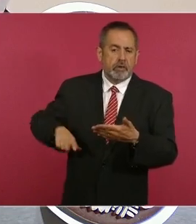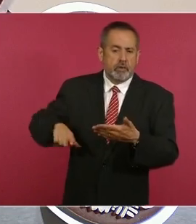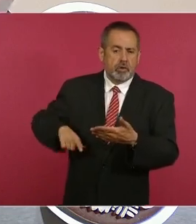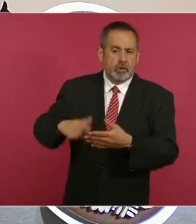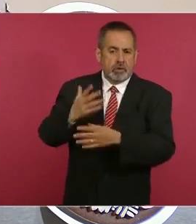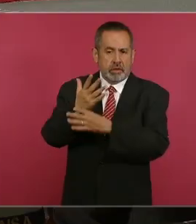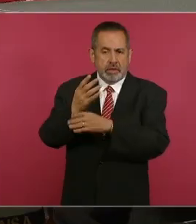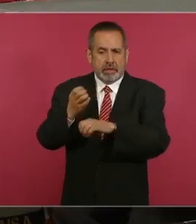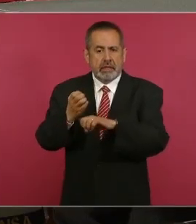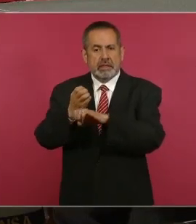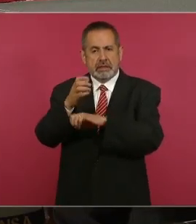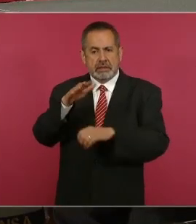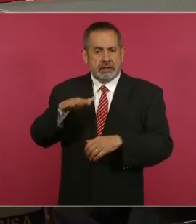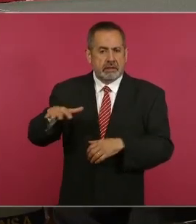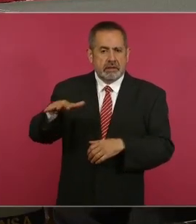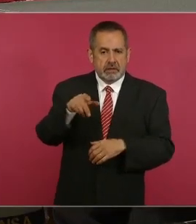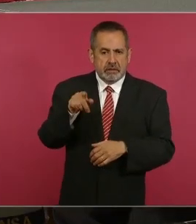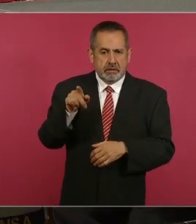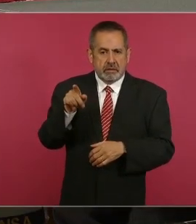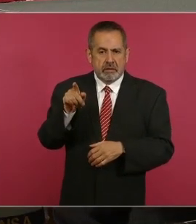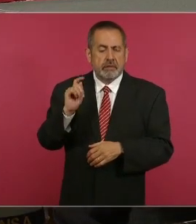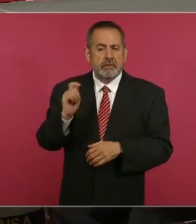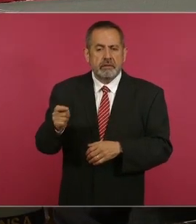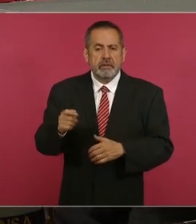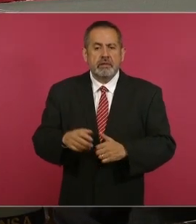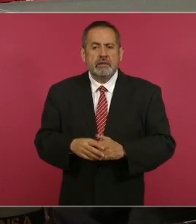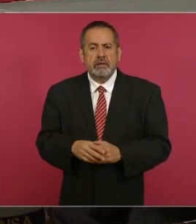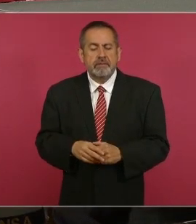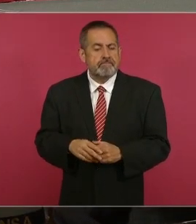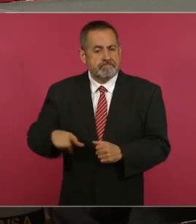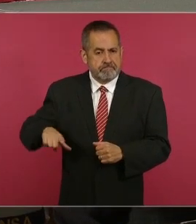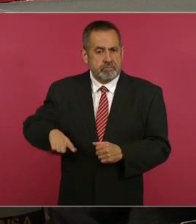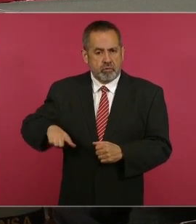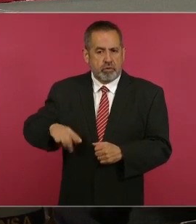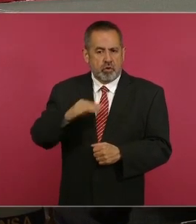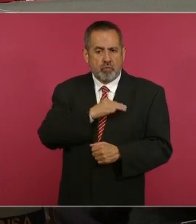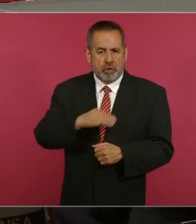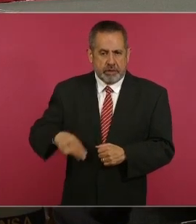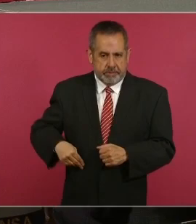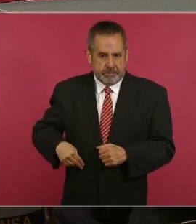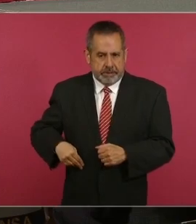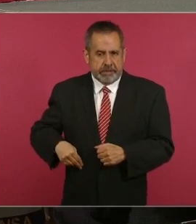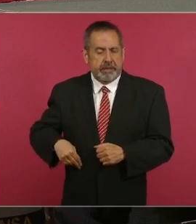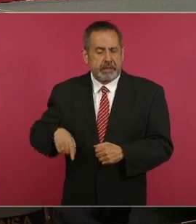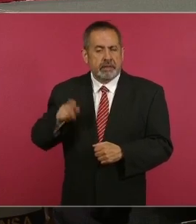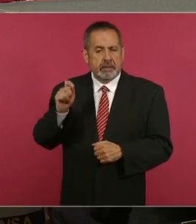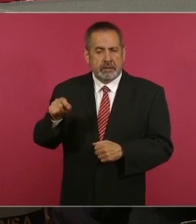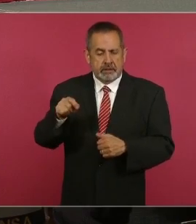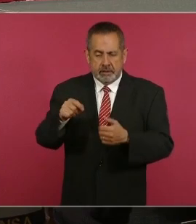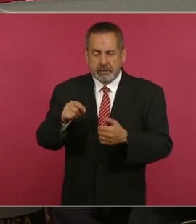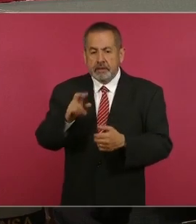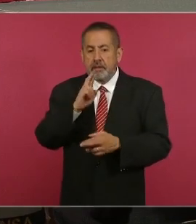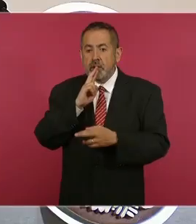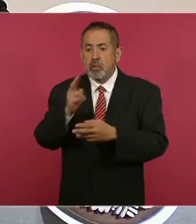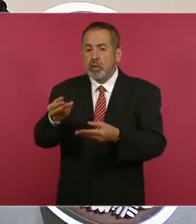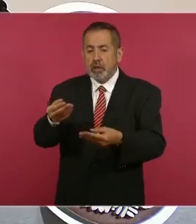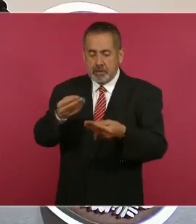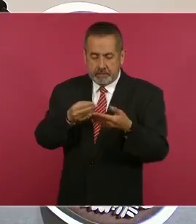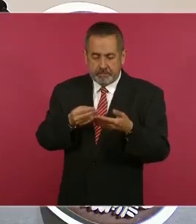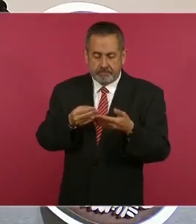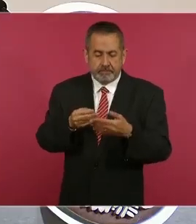del estado y del gobierno municipal del reporte